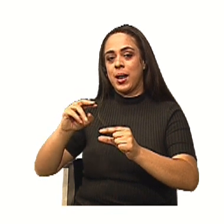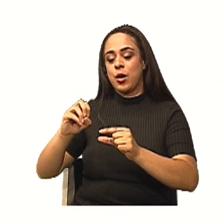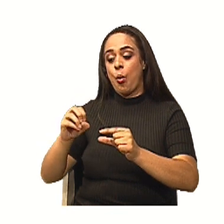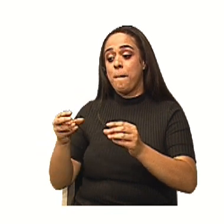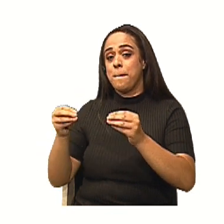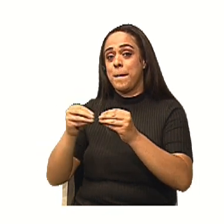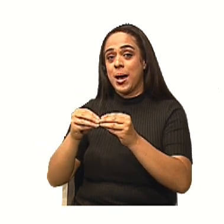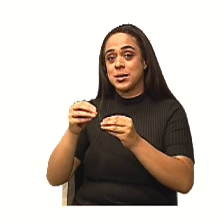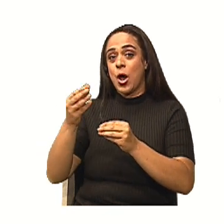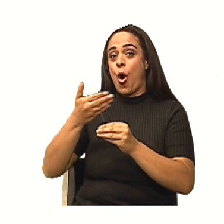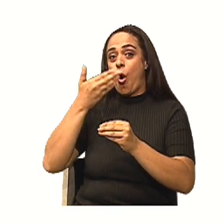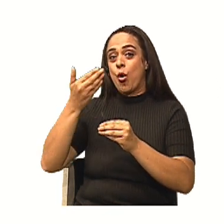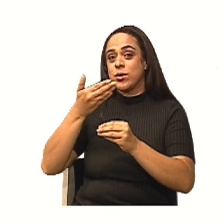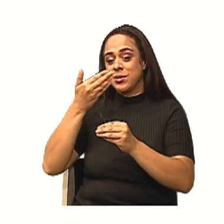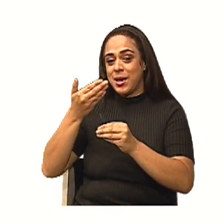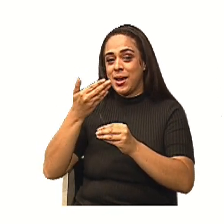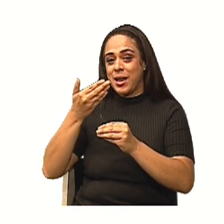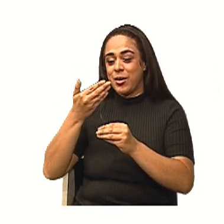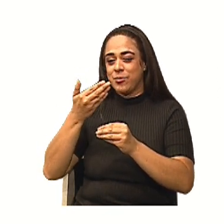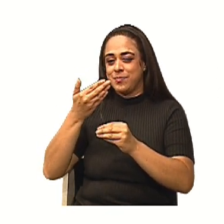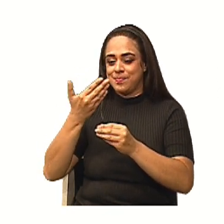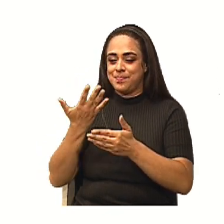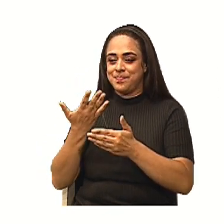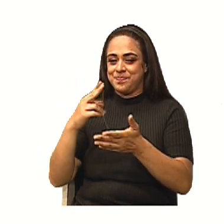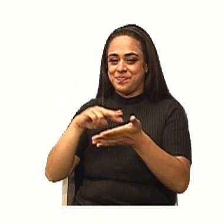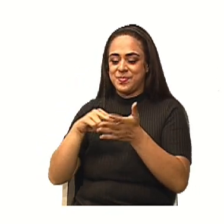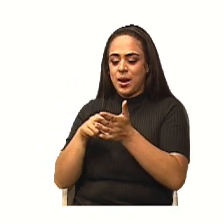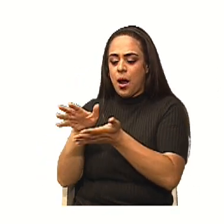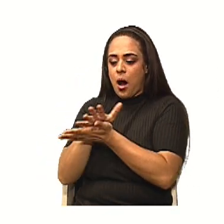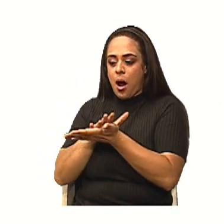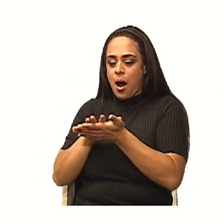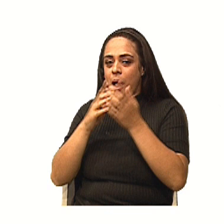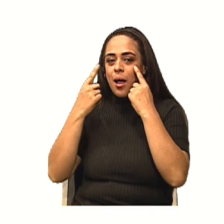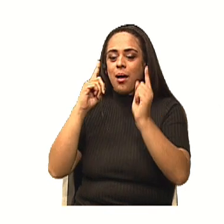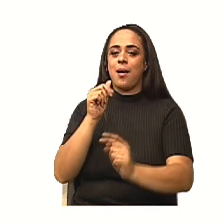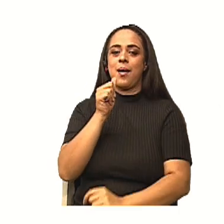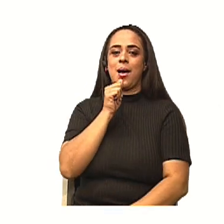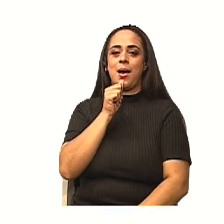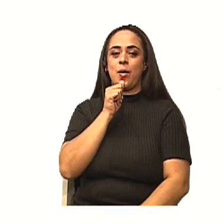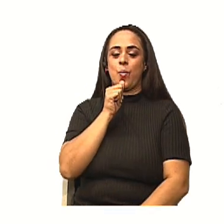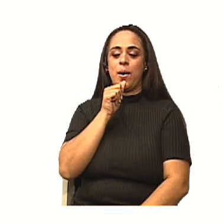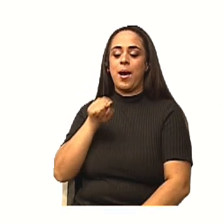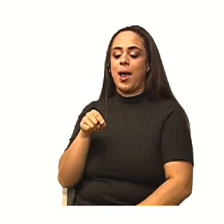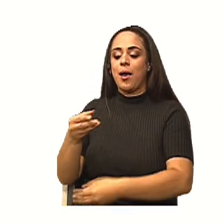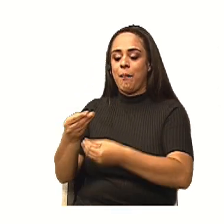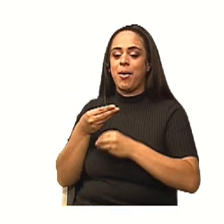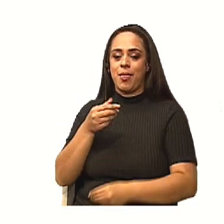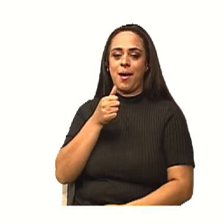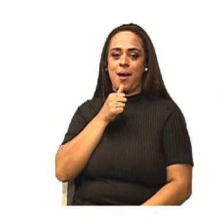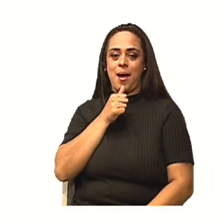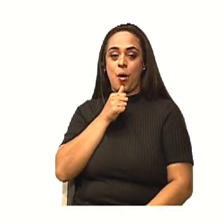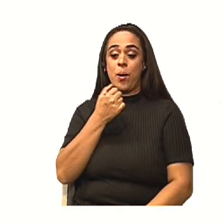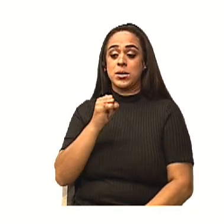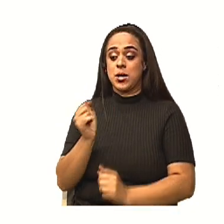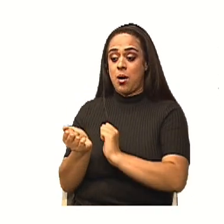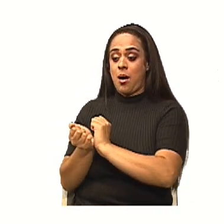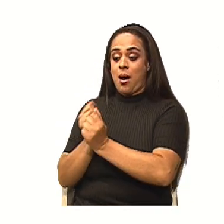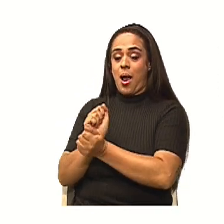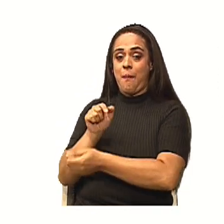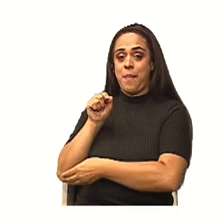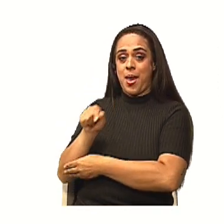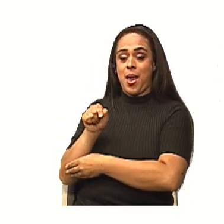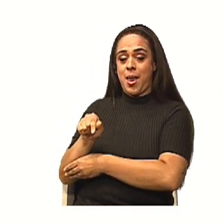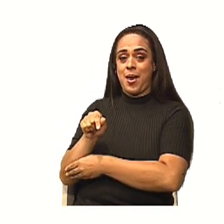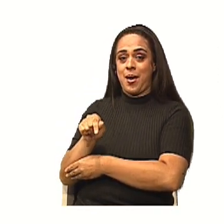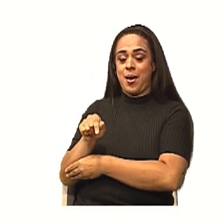Si yo tengo siempre dos átomos de hidrógeno y un átomo de oxígeno que se unen, eso me va a dar agua. Si yo cambiara un poco esa molécula,